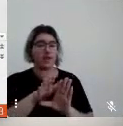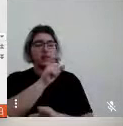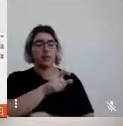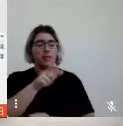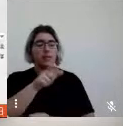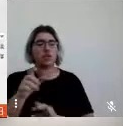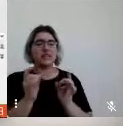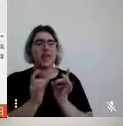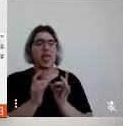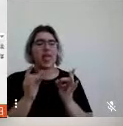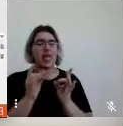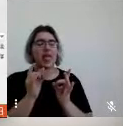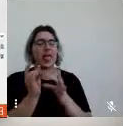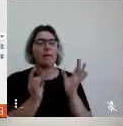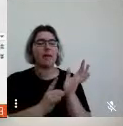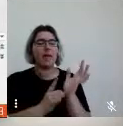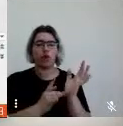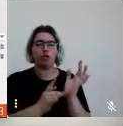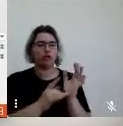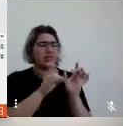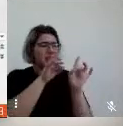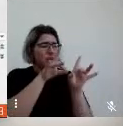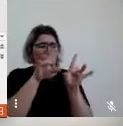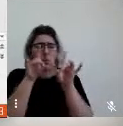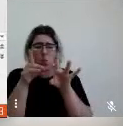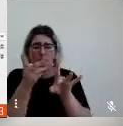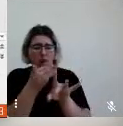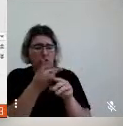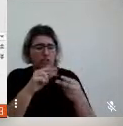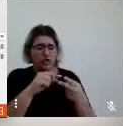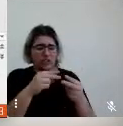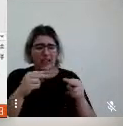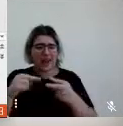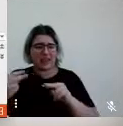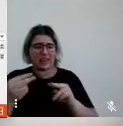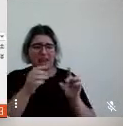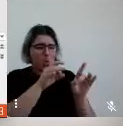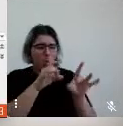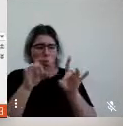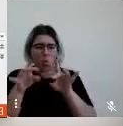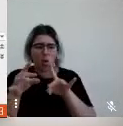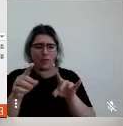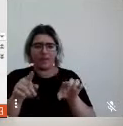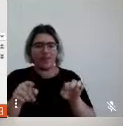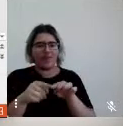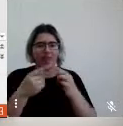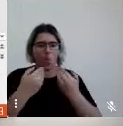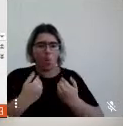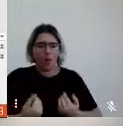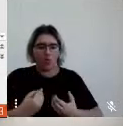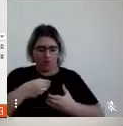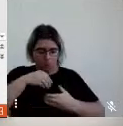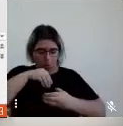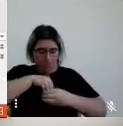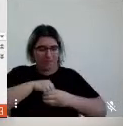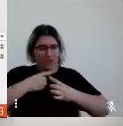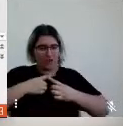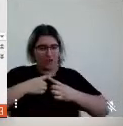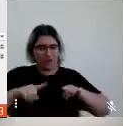misma genética tienen un microbioma muy distinto, porque hay múltiples factores que van a